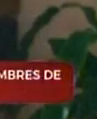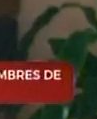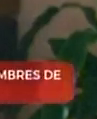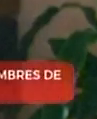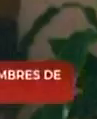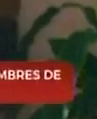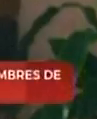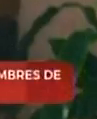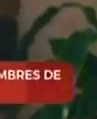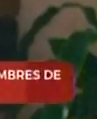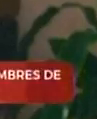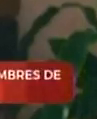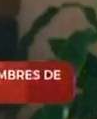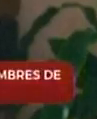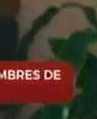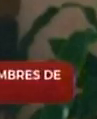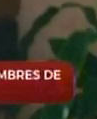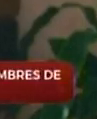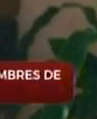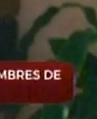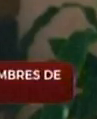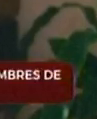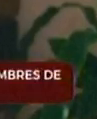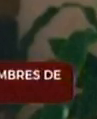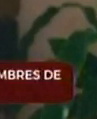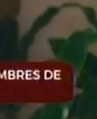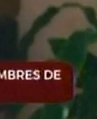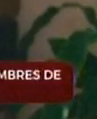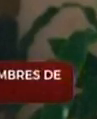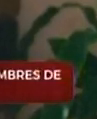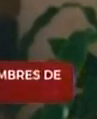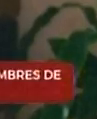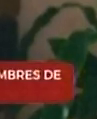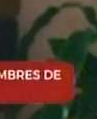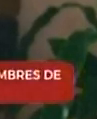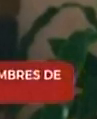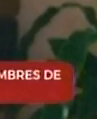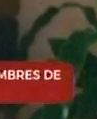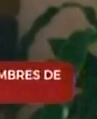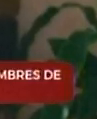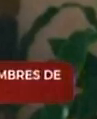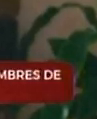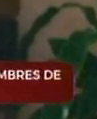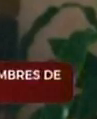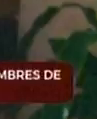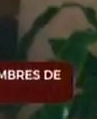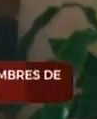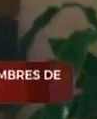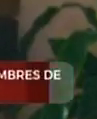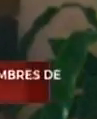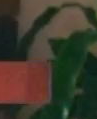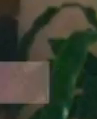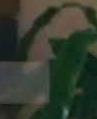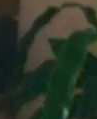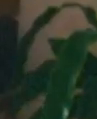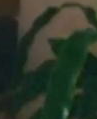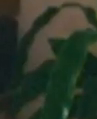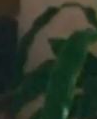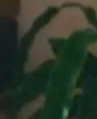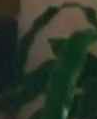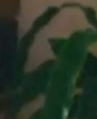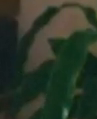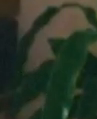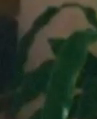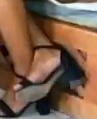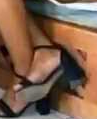de los profundos abismos en que estaban poblaciones importantes